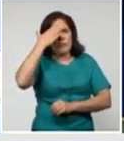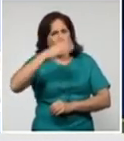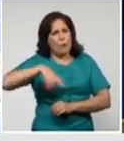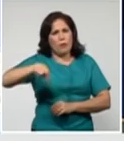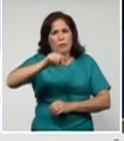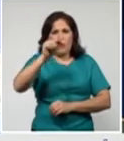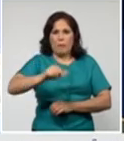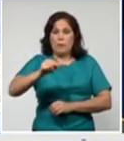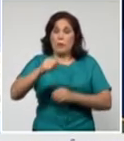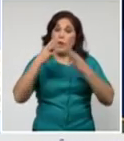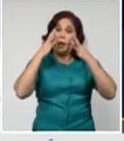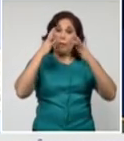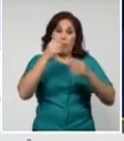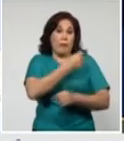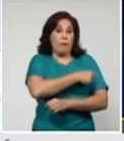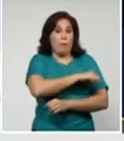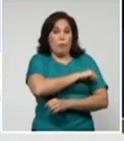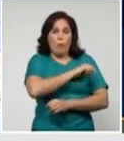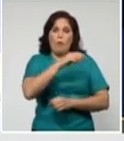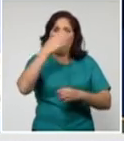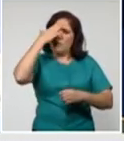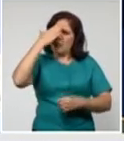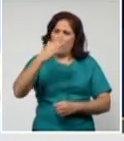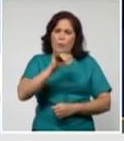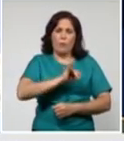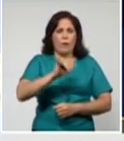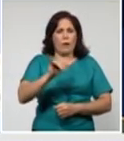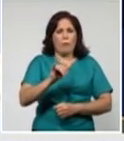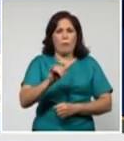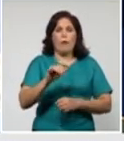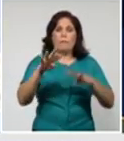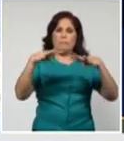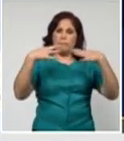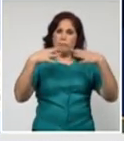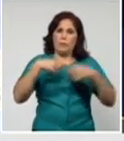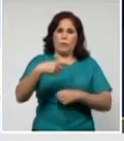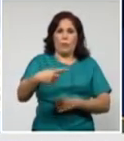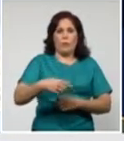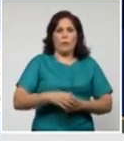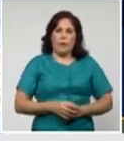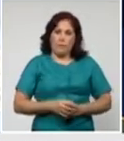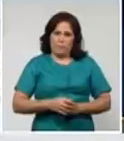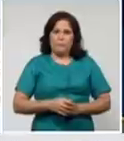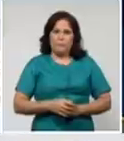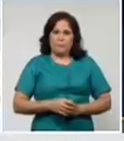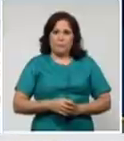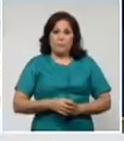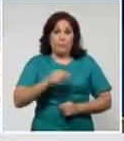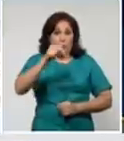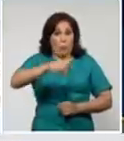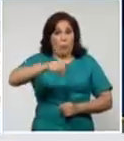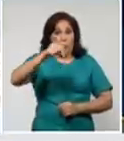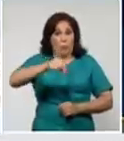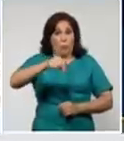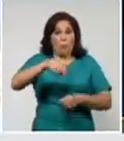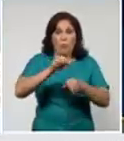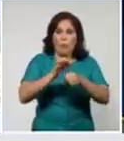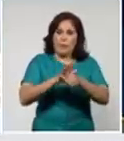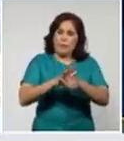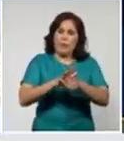importante, a todas las personas que siguen la información diariamente. El día de hoy comenzamos